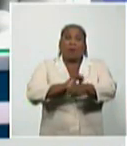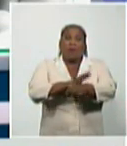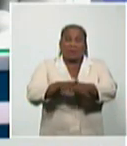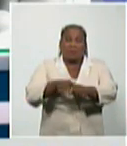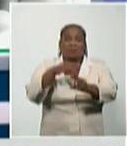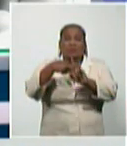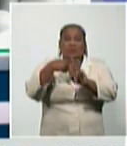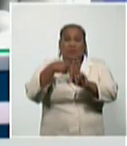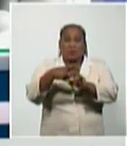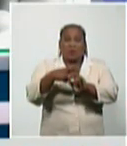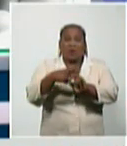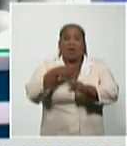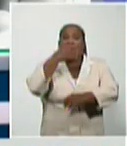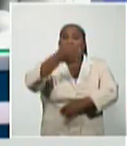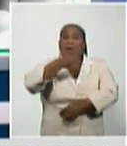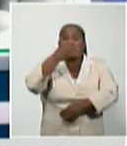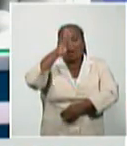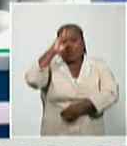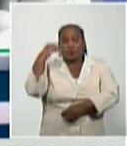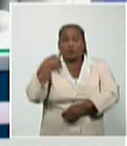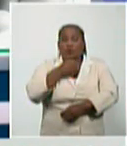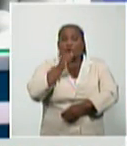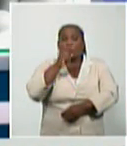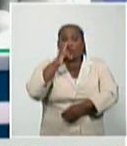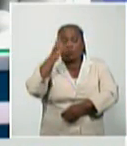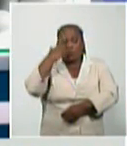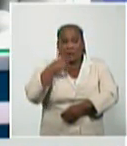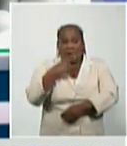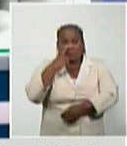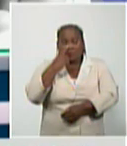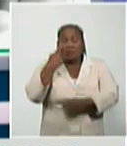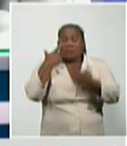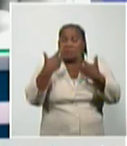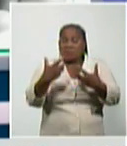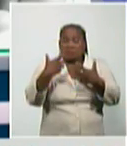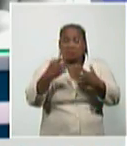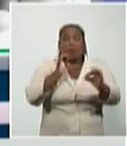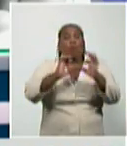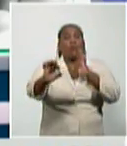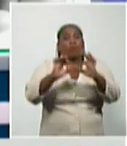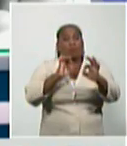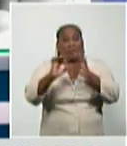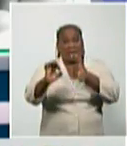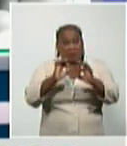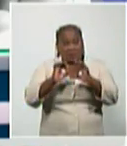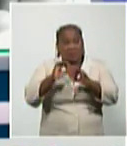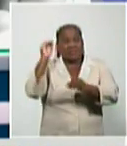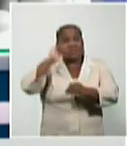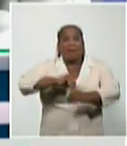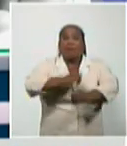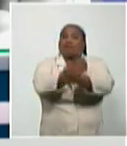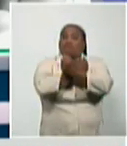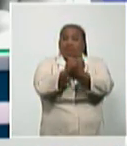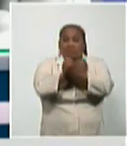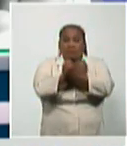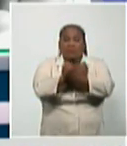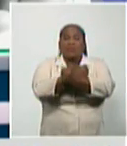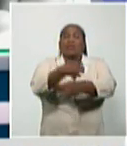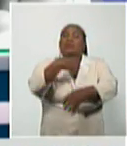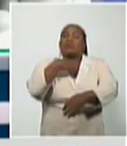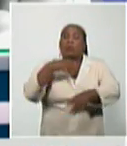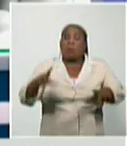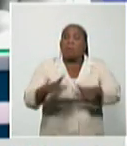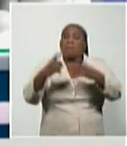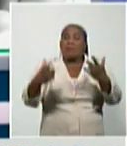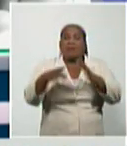el experto, es necesario cuidarse, elevar la percepción de riesgo, mantener con extremo cuidado todas las medidas que